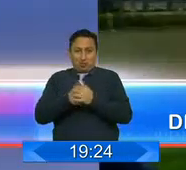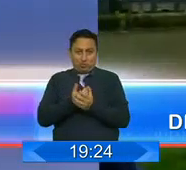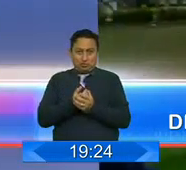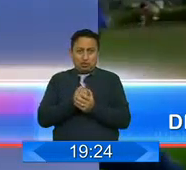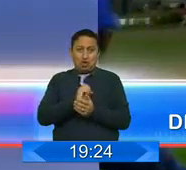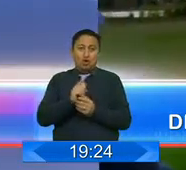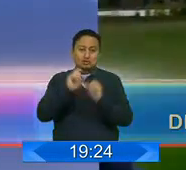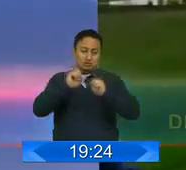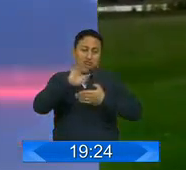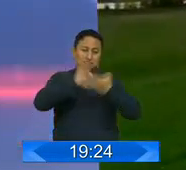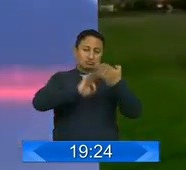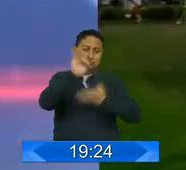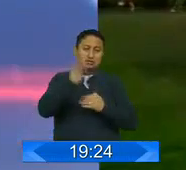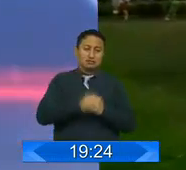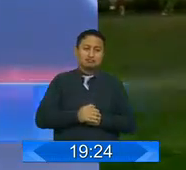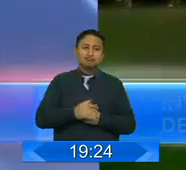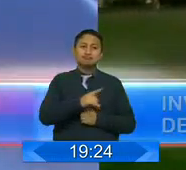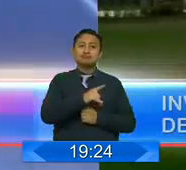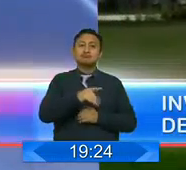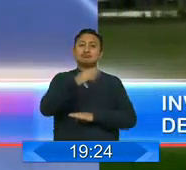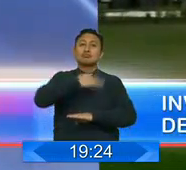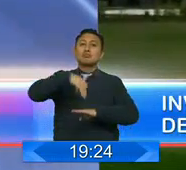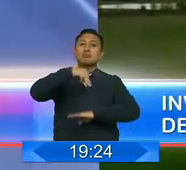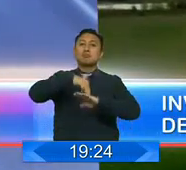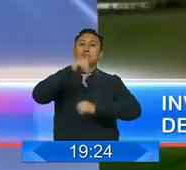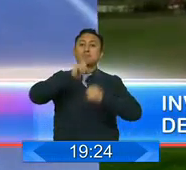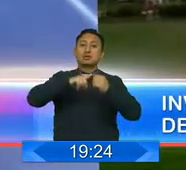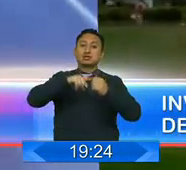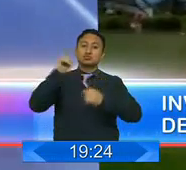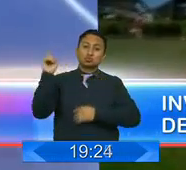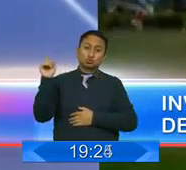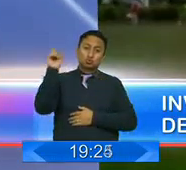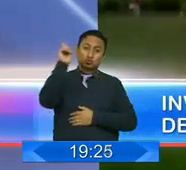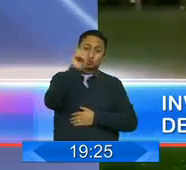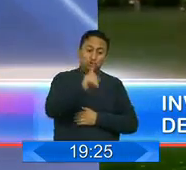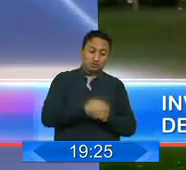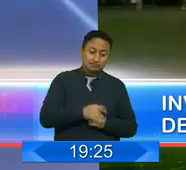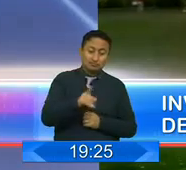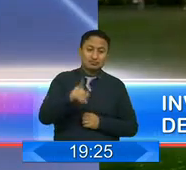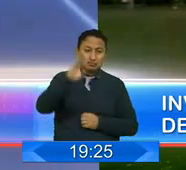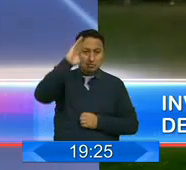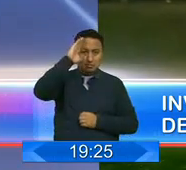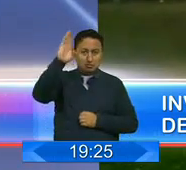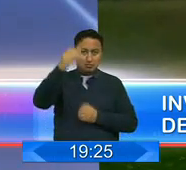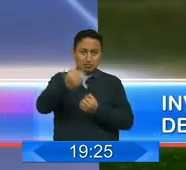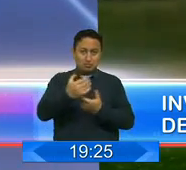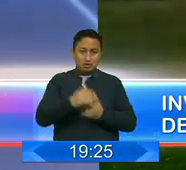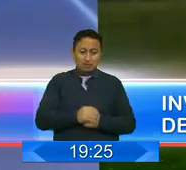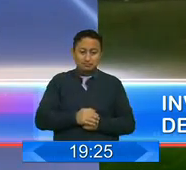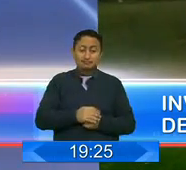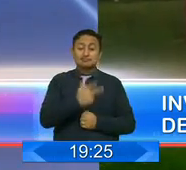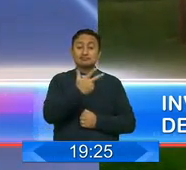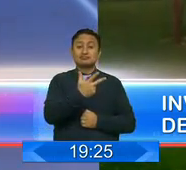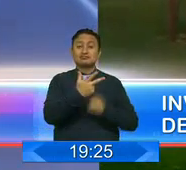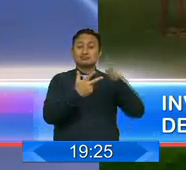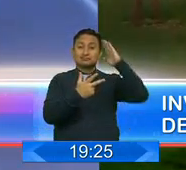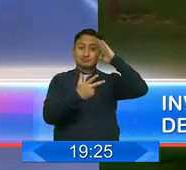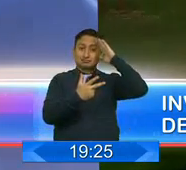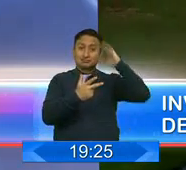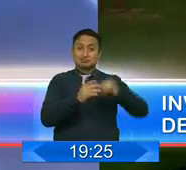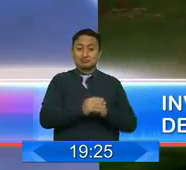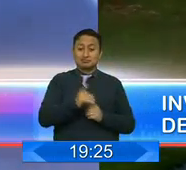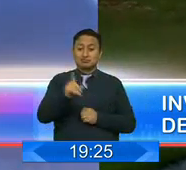aeronave. El helicóptero cubría la ruta Manabí-Quito. Según un comunicado de la policía, el accidente dejó 3 uniformados y